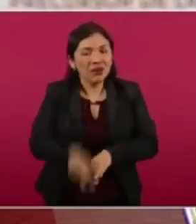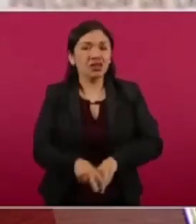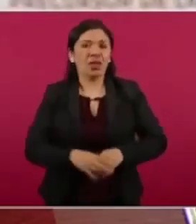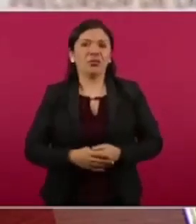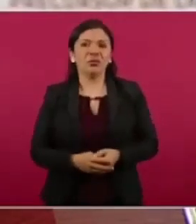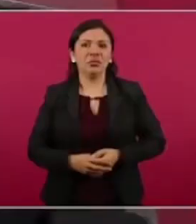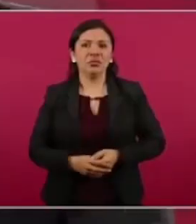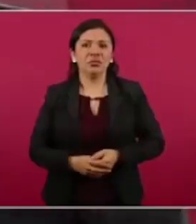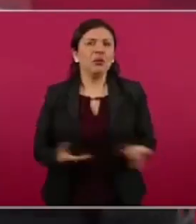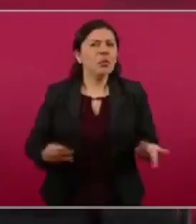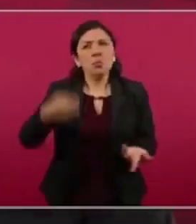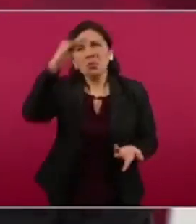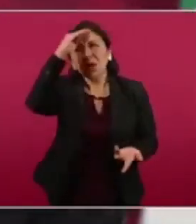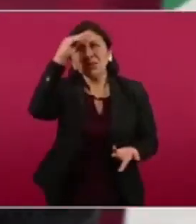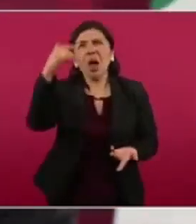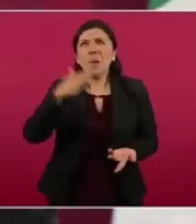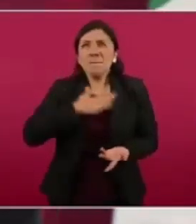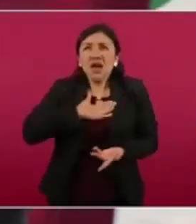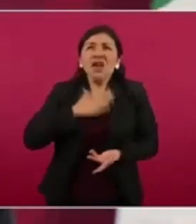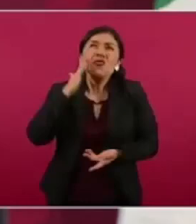No es cómo nos va a ir.